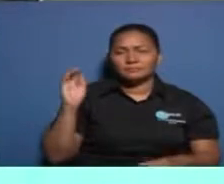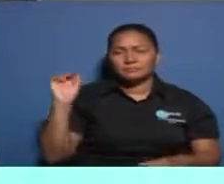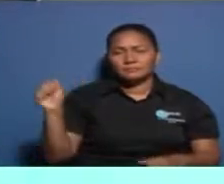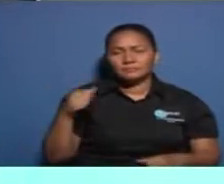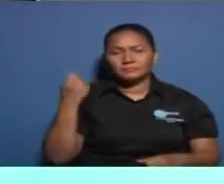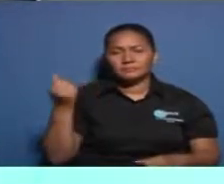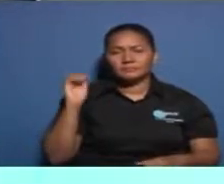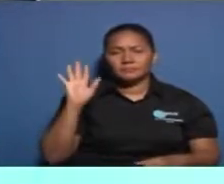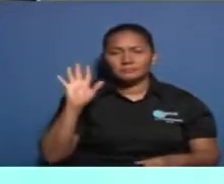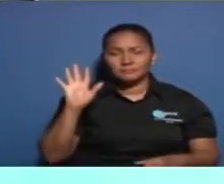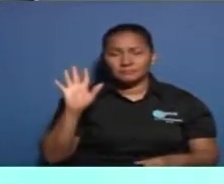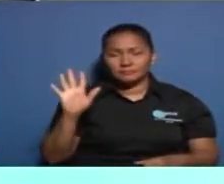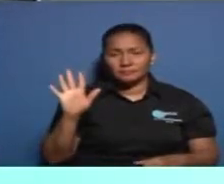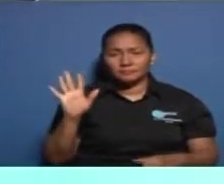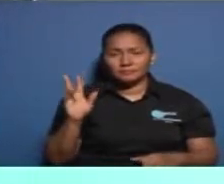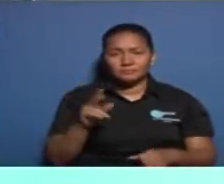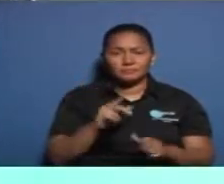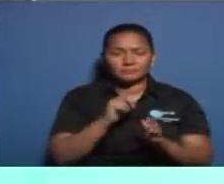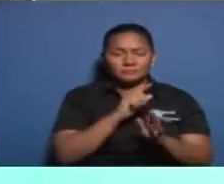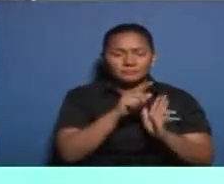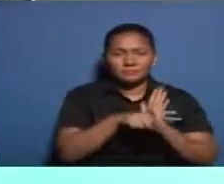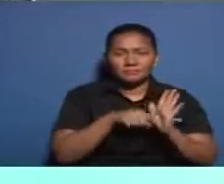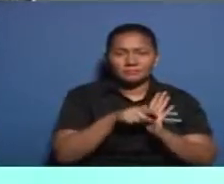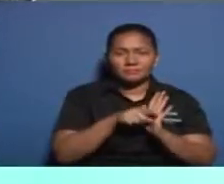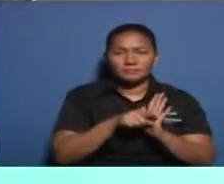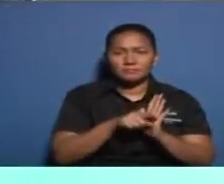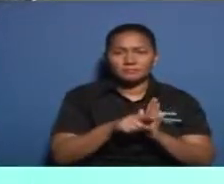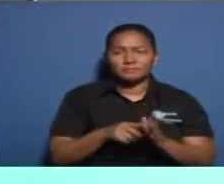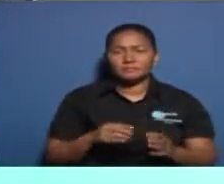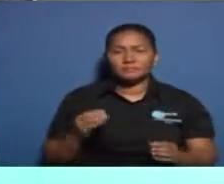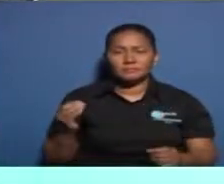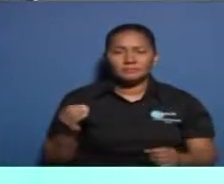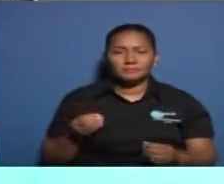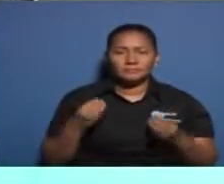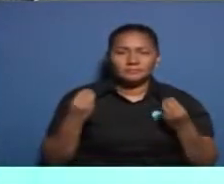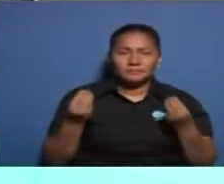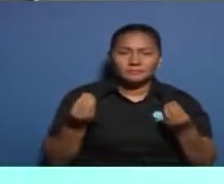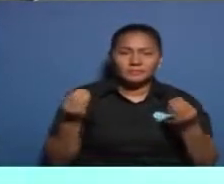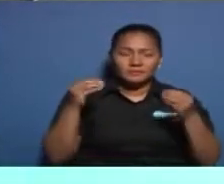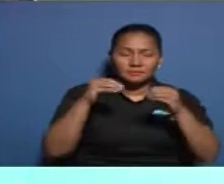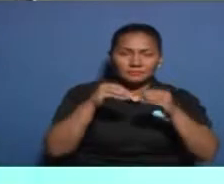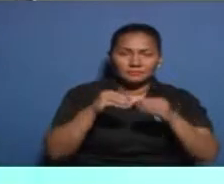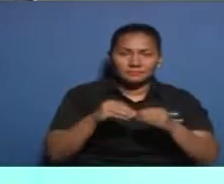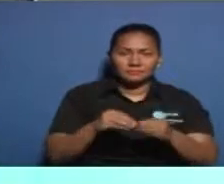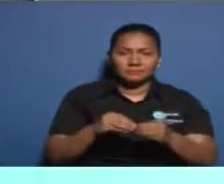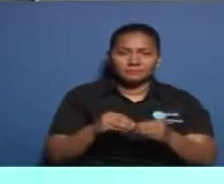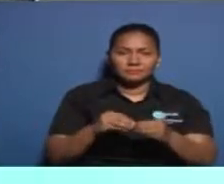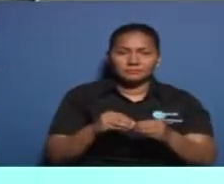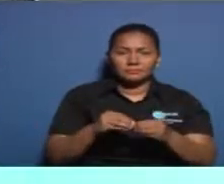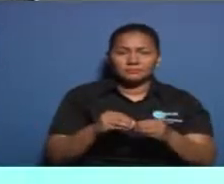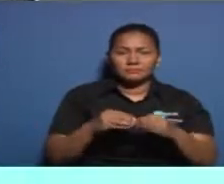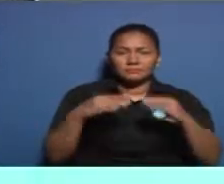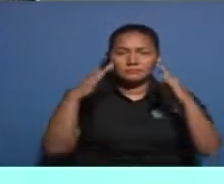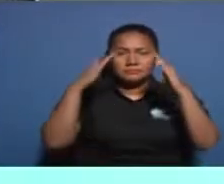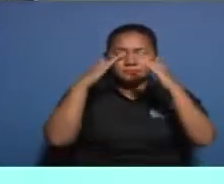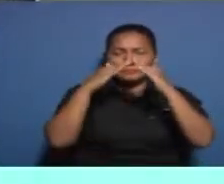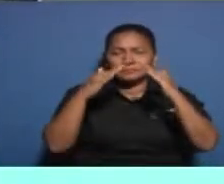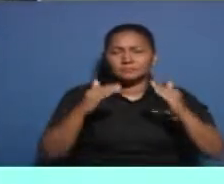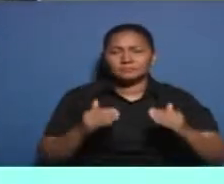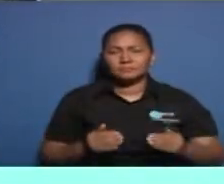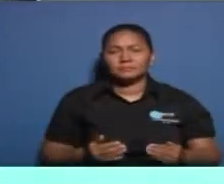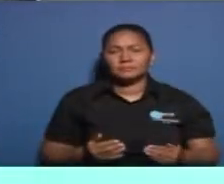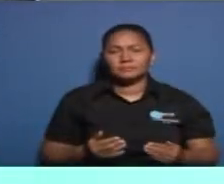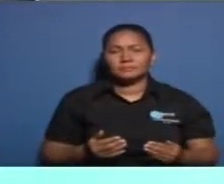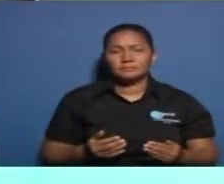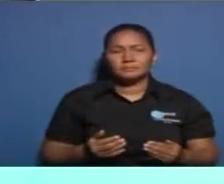productivo en el acné el ámbito del hogar entonces hay una disparidad muy clara de la carga